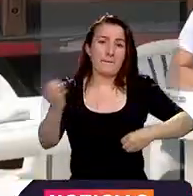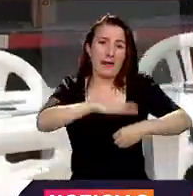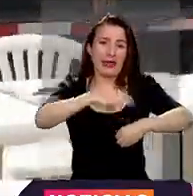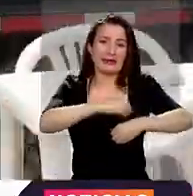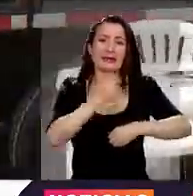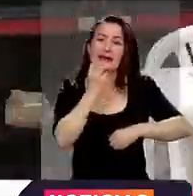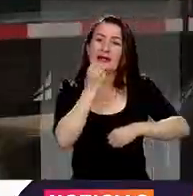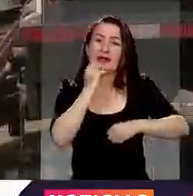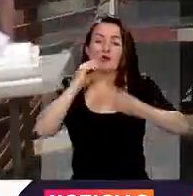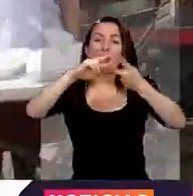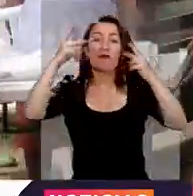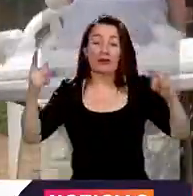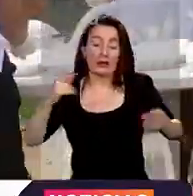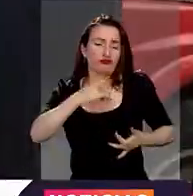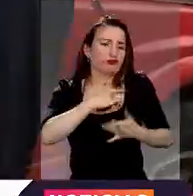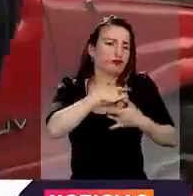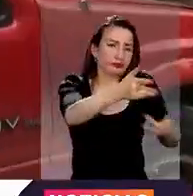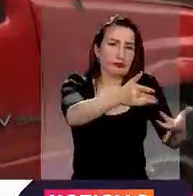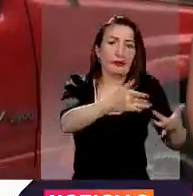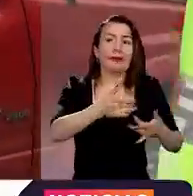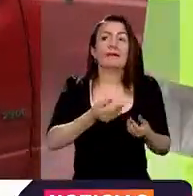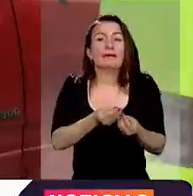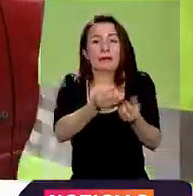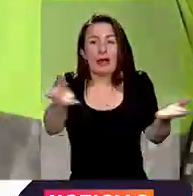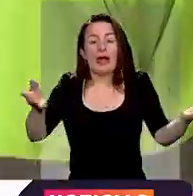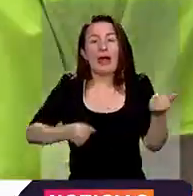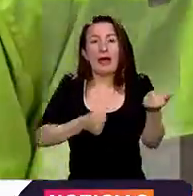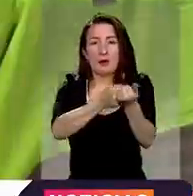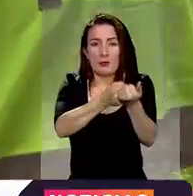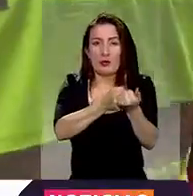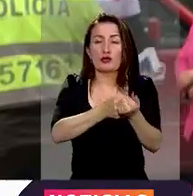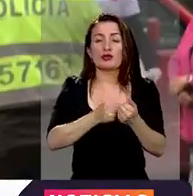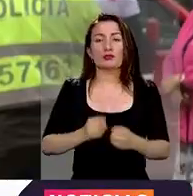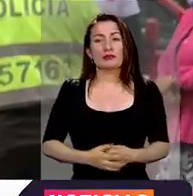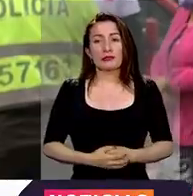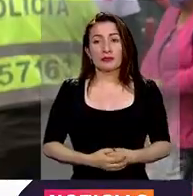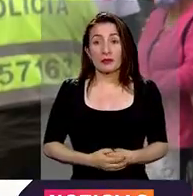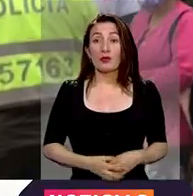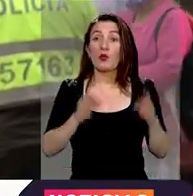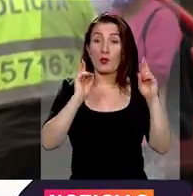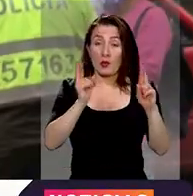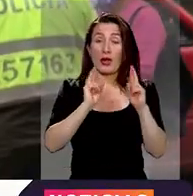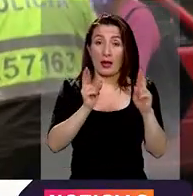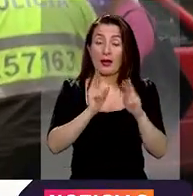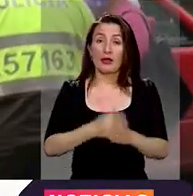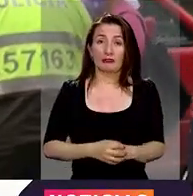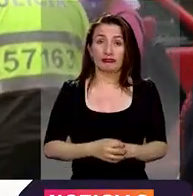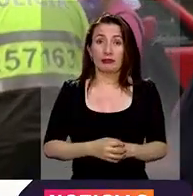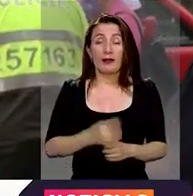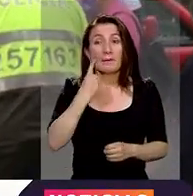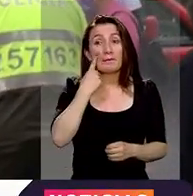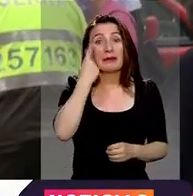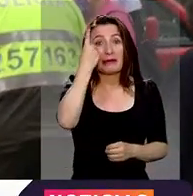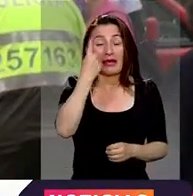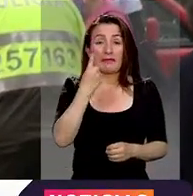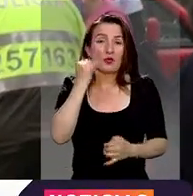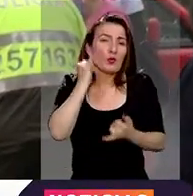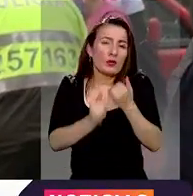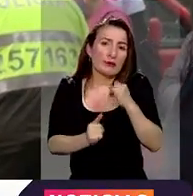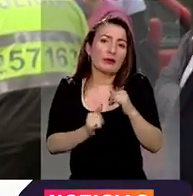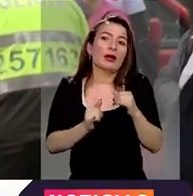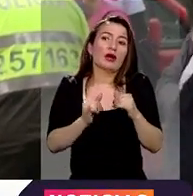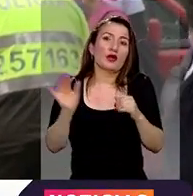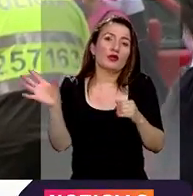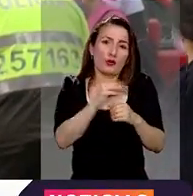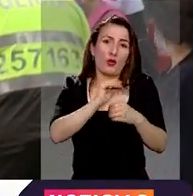principales mercados de la localidad, y se desplegaron en apoyo de esta causa. Ojalá que no sea la primera ni sea la última vez que